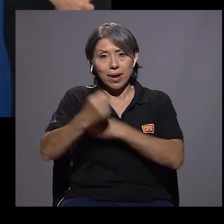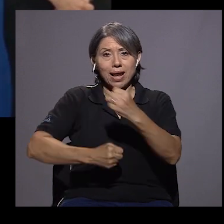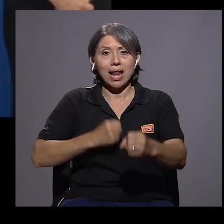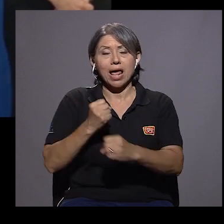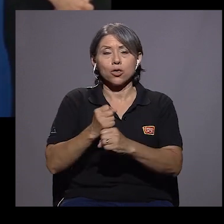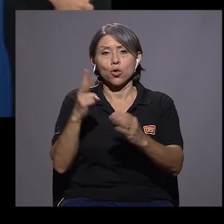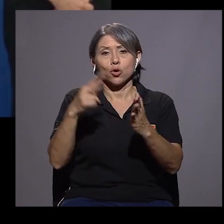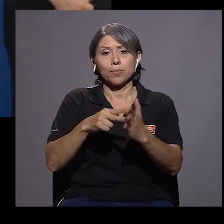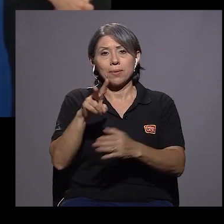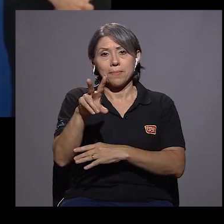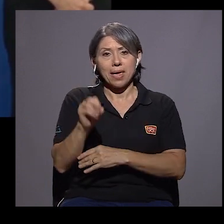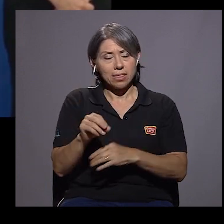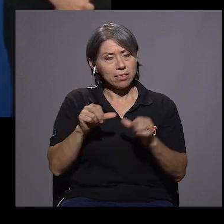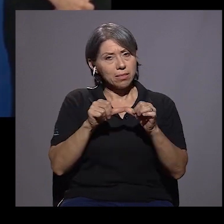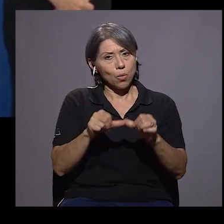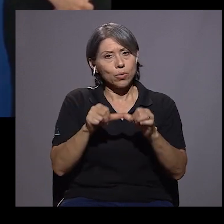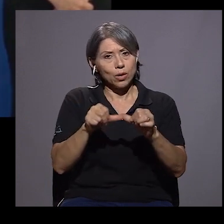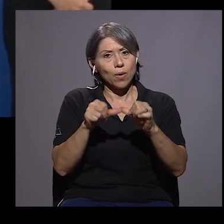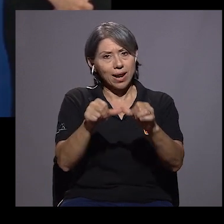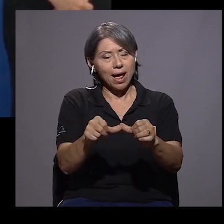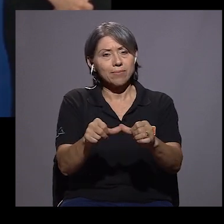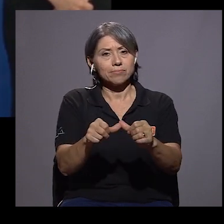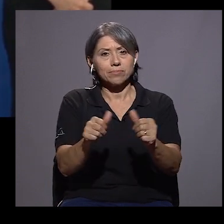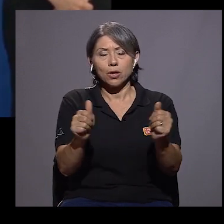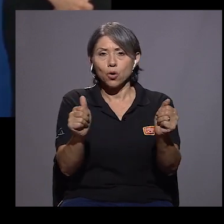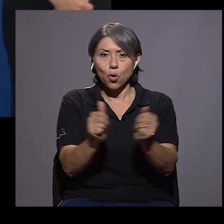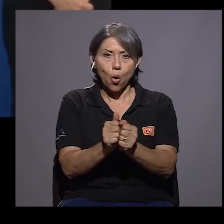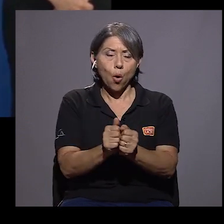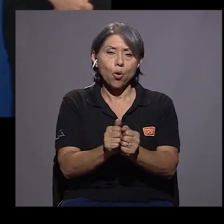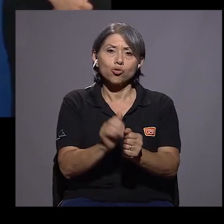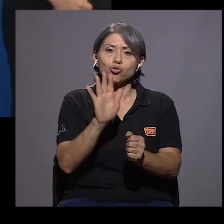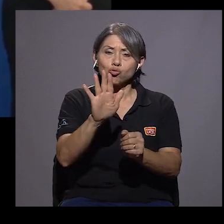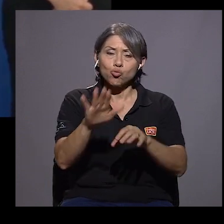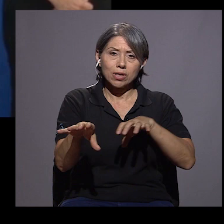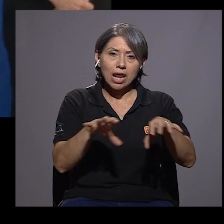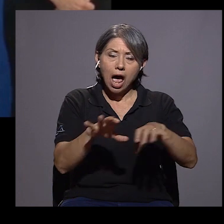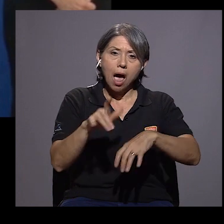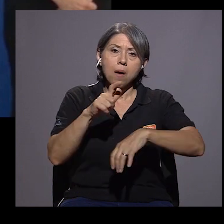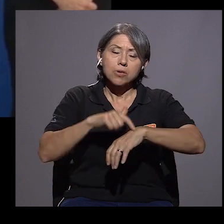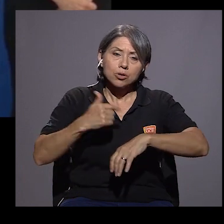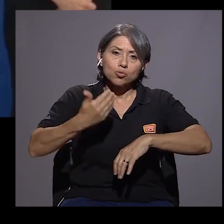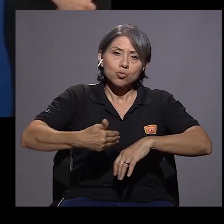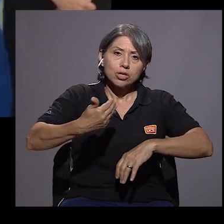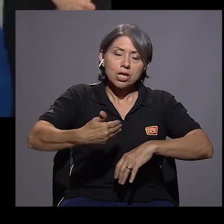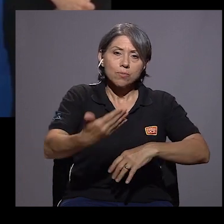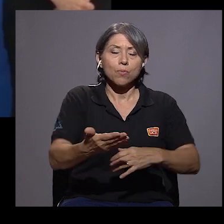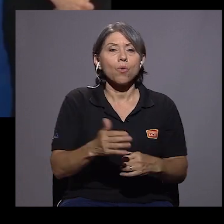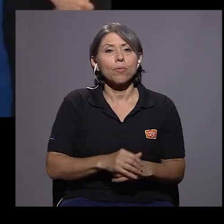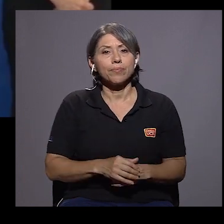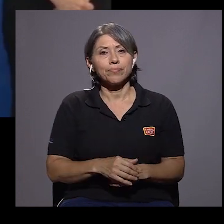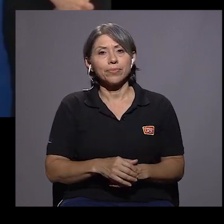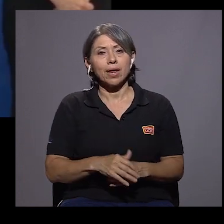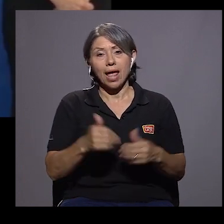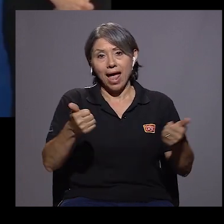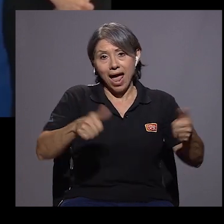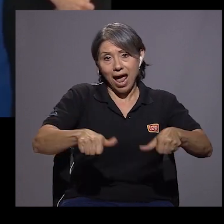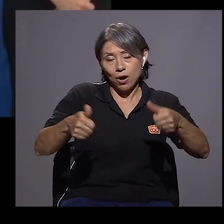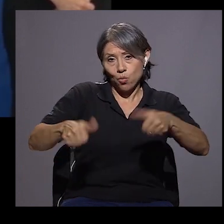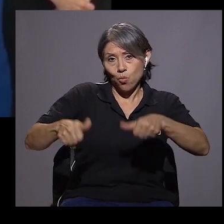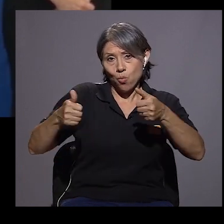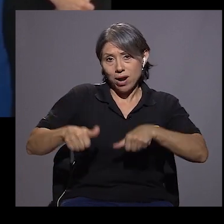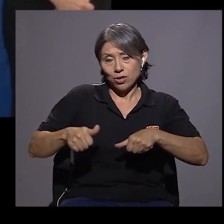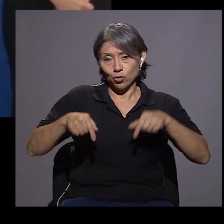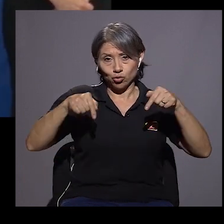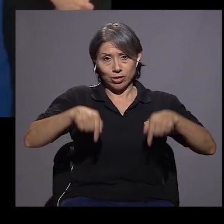año 2020 continuará con su dinámica y con su ritmo. Los